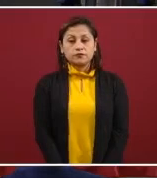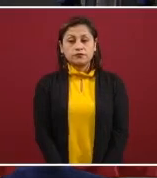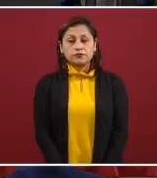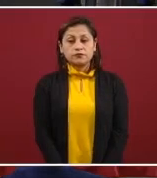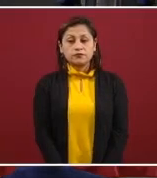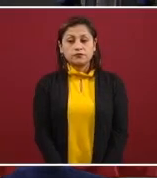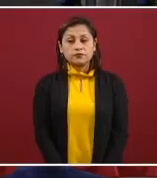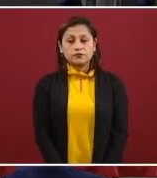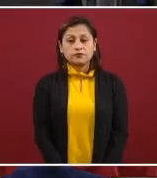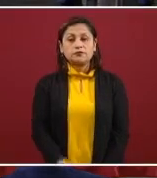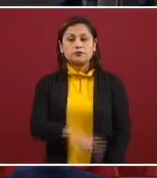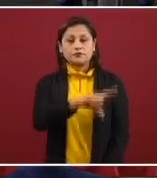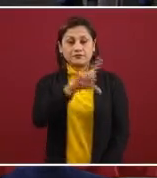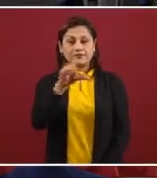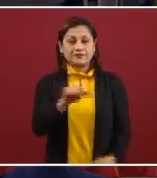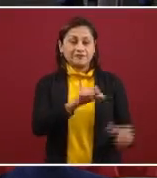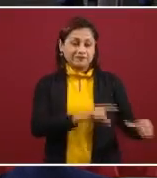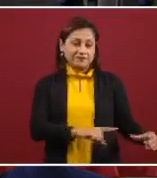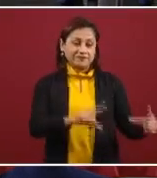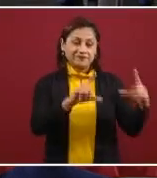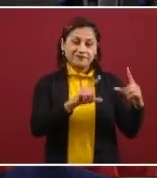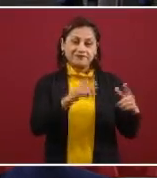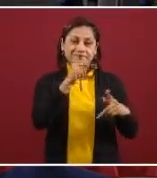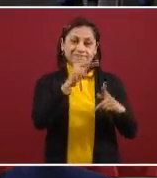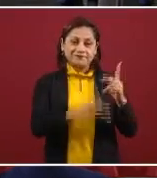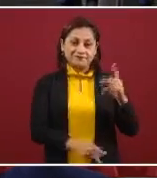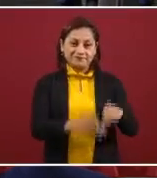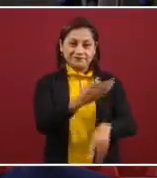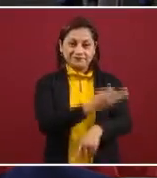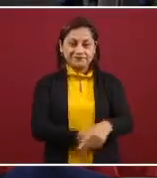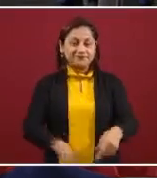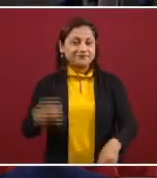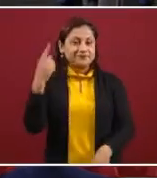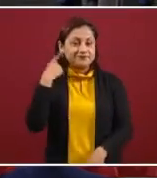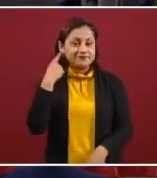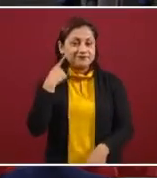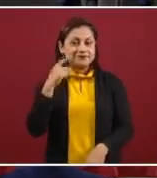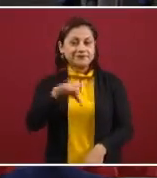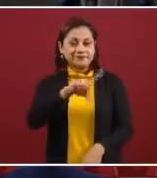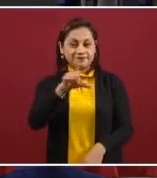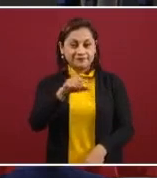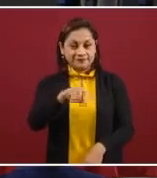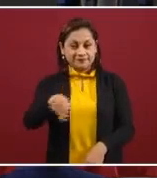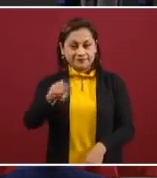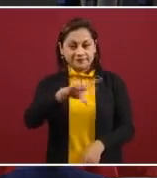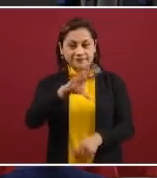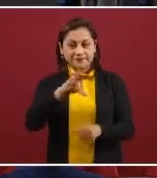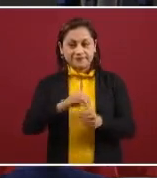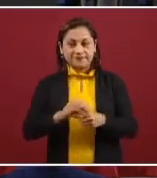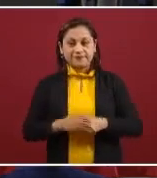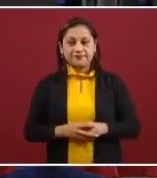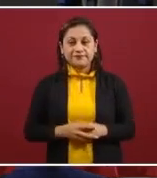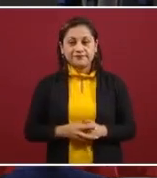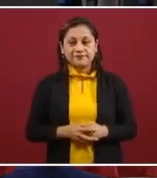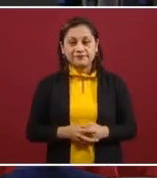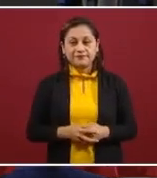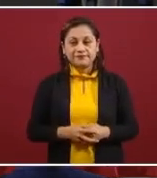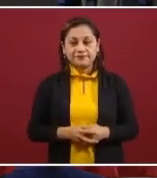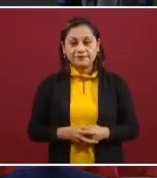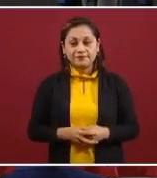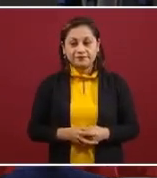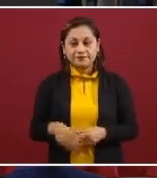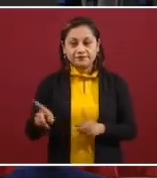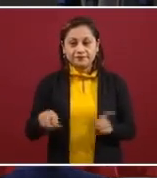Bueno, después lo escuchan completo porque no hubo sonido y se los dejamos de tarea. Para empoderarte como consumidor,